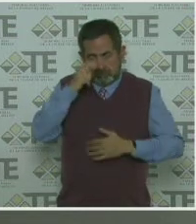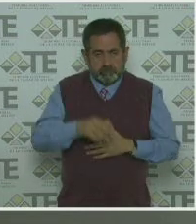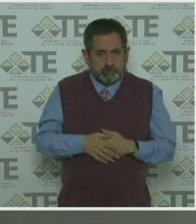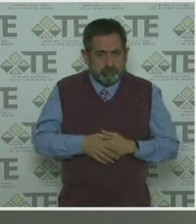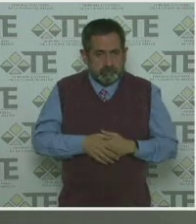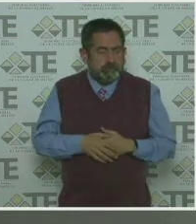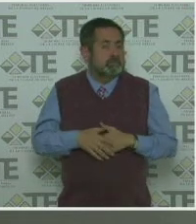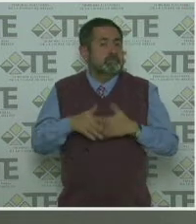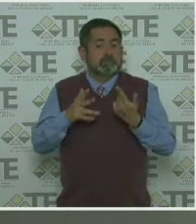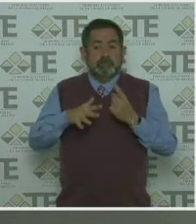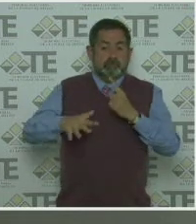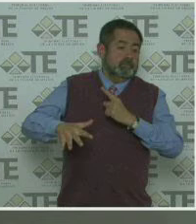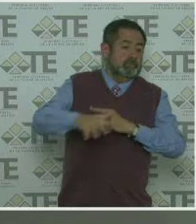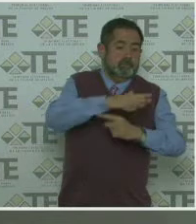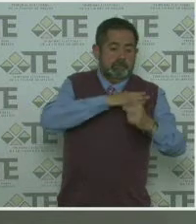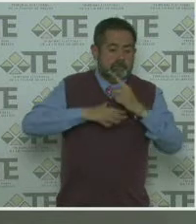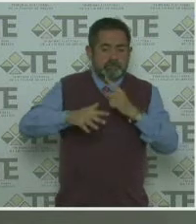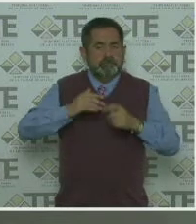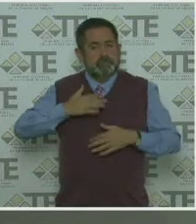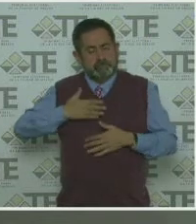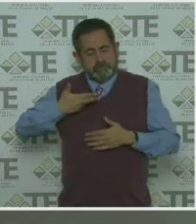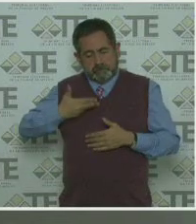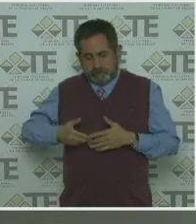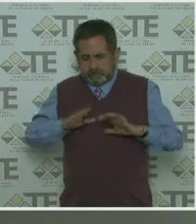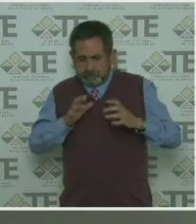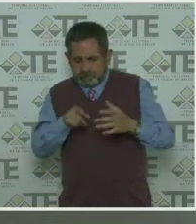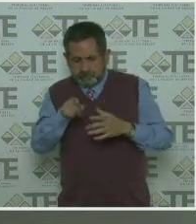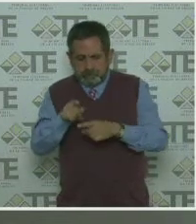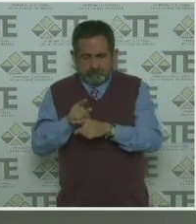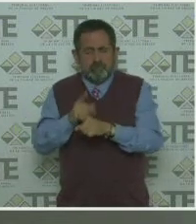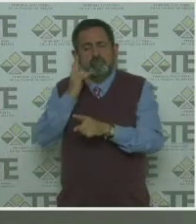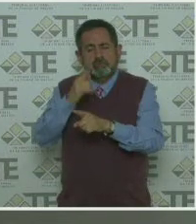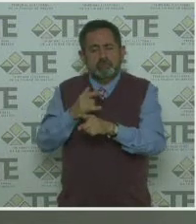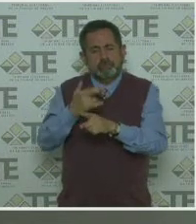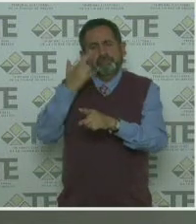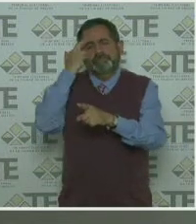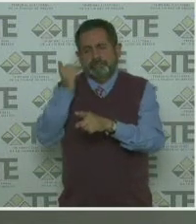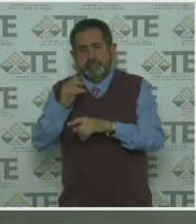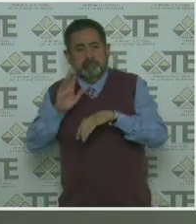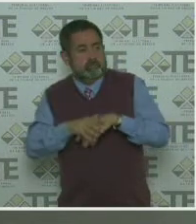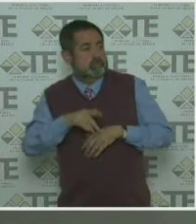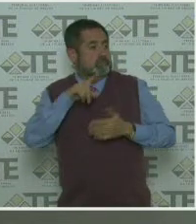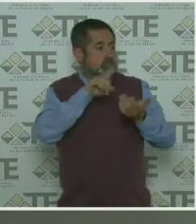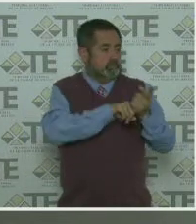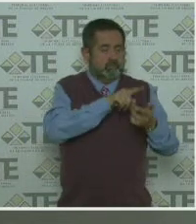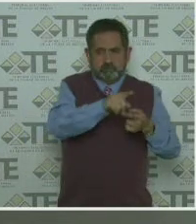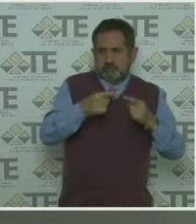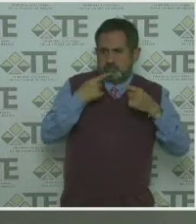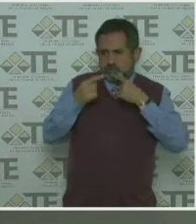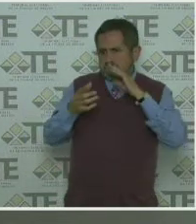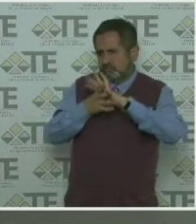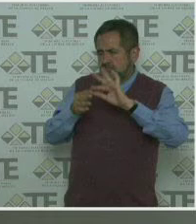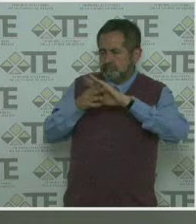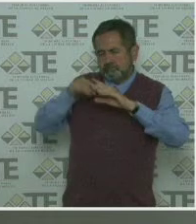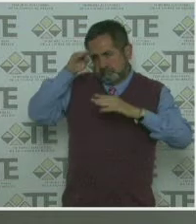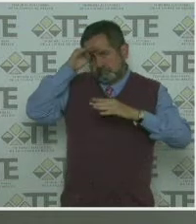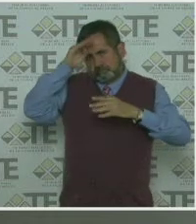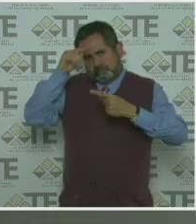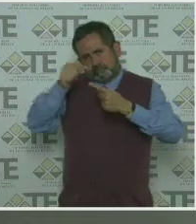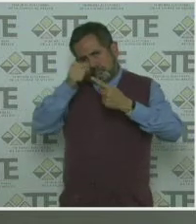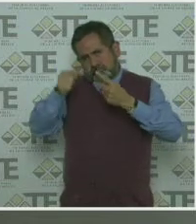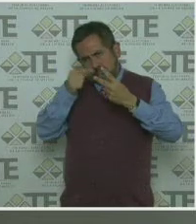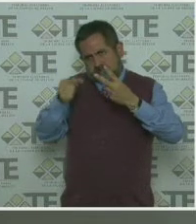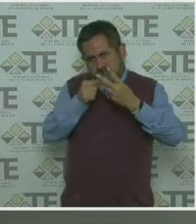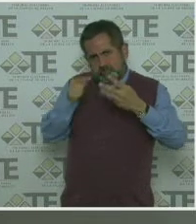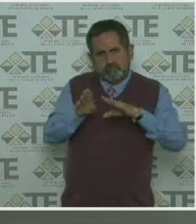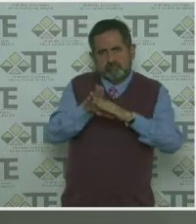hace al aspecto ambiental, en estima de la ponencia, el agravio es fundado, porque si bien la autoridad responsable hizo diversas consideraciones para